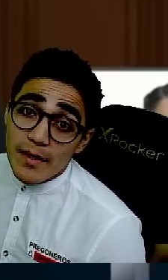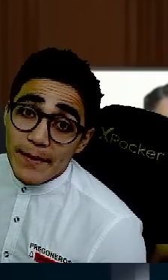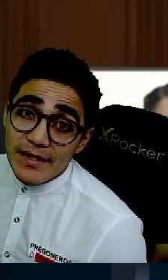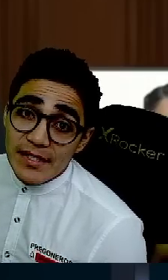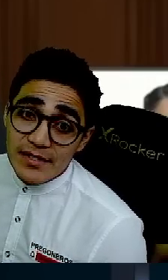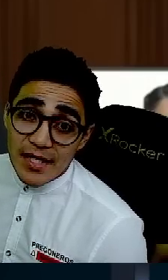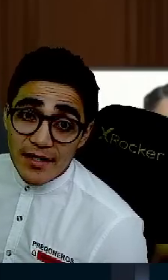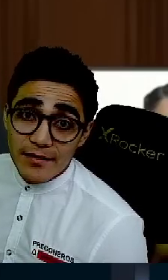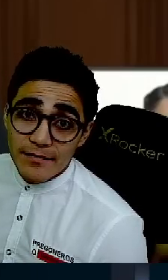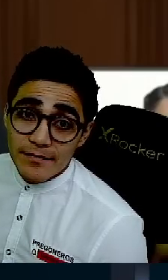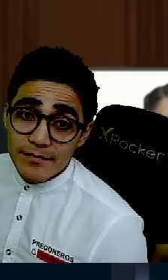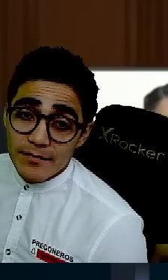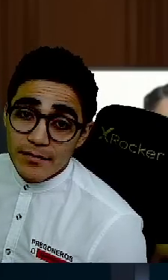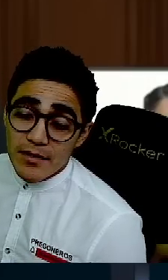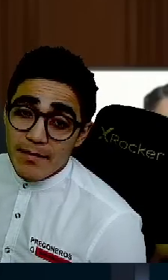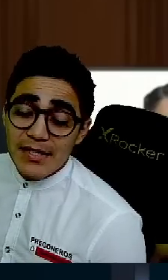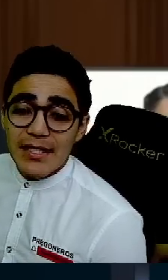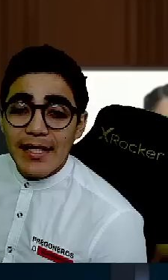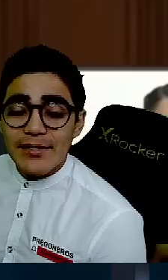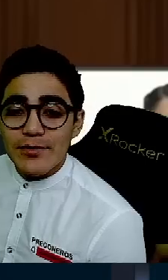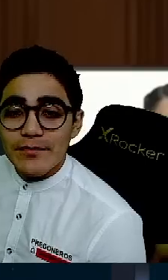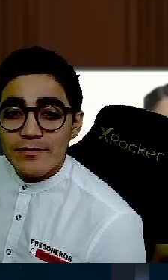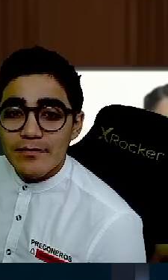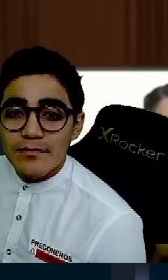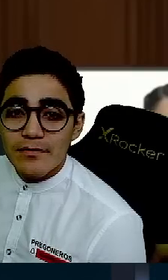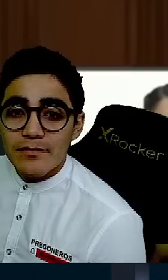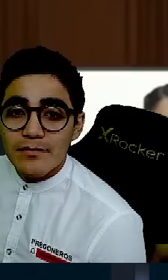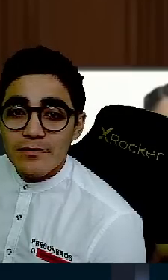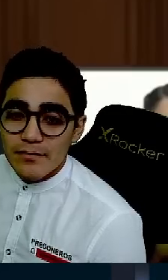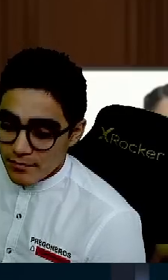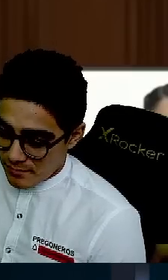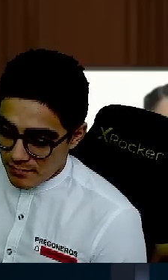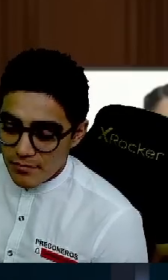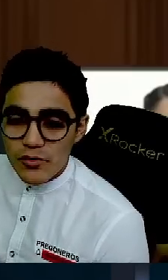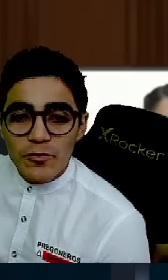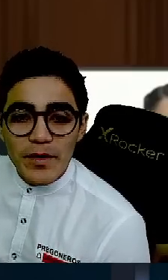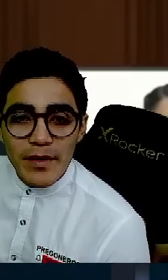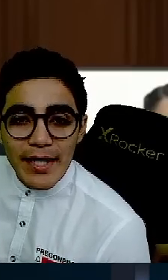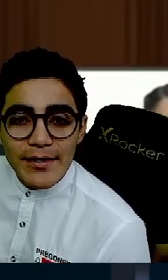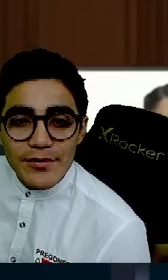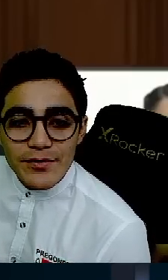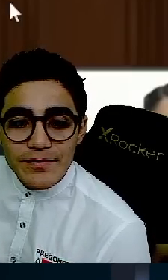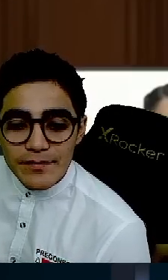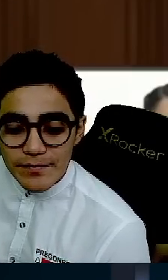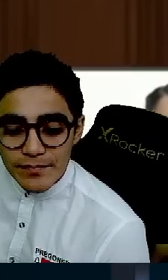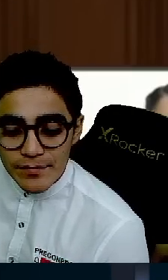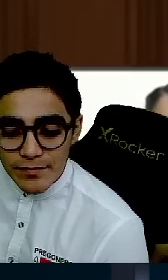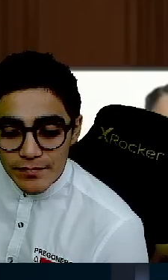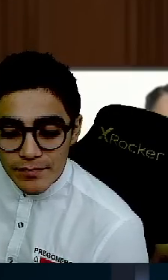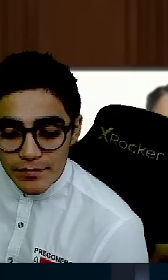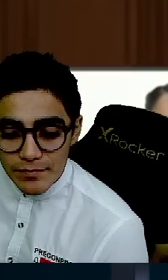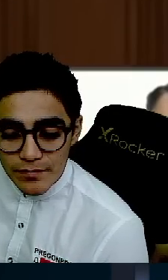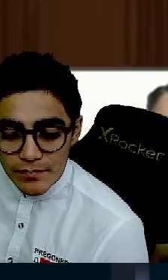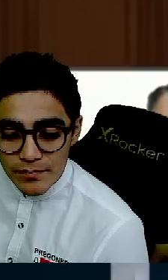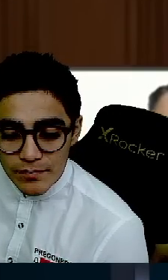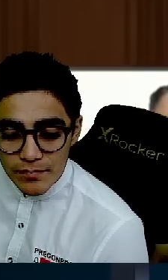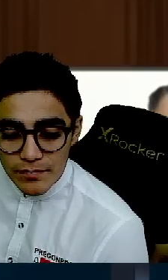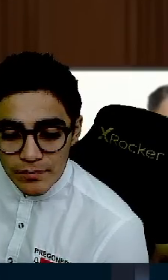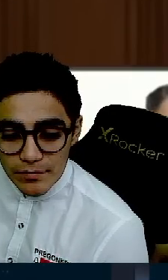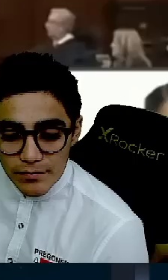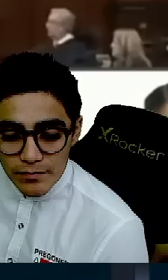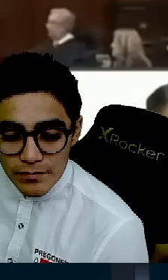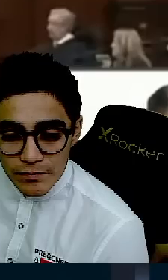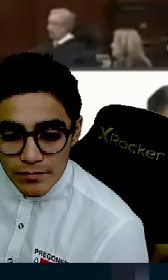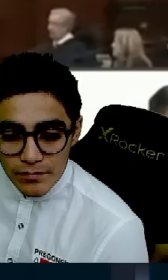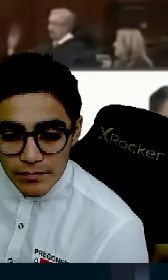su independencia, y más que eso, sus privilegios. Para muestra